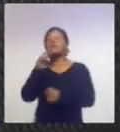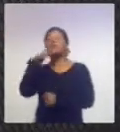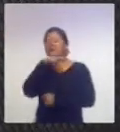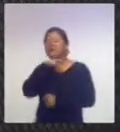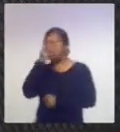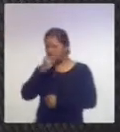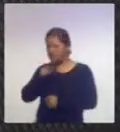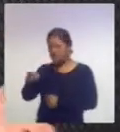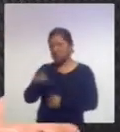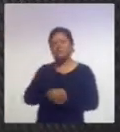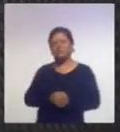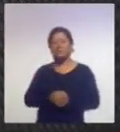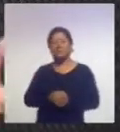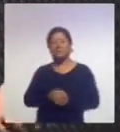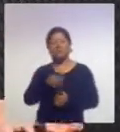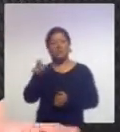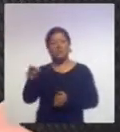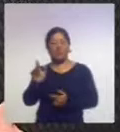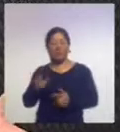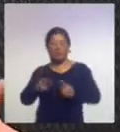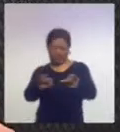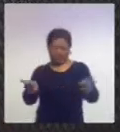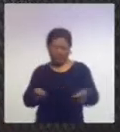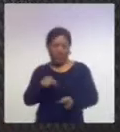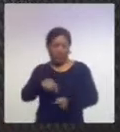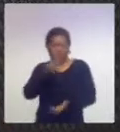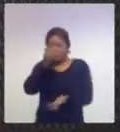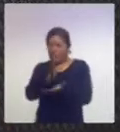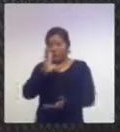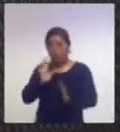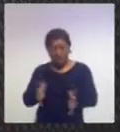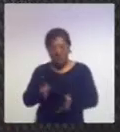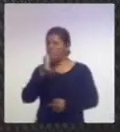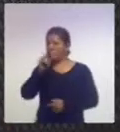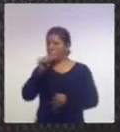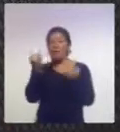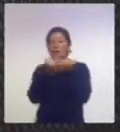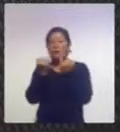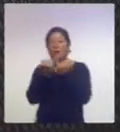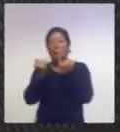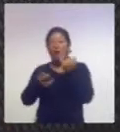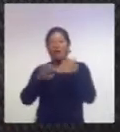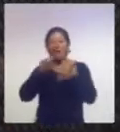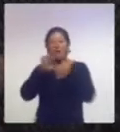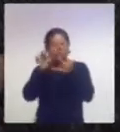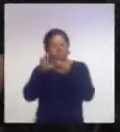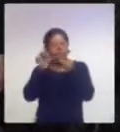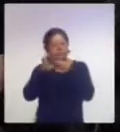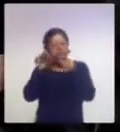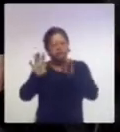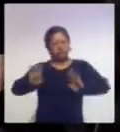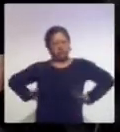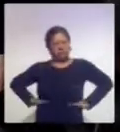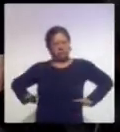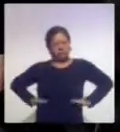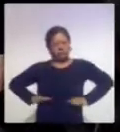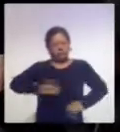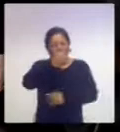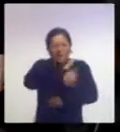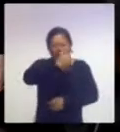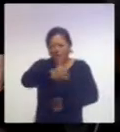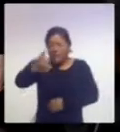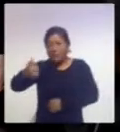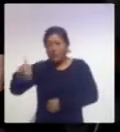que estuvieron no solamente la presentación del platillo, sino hablaron sobre las características de cada elemento, así,